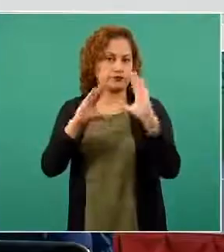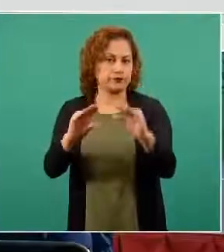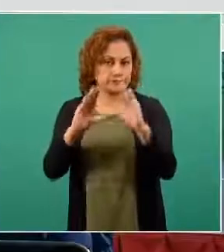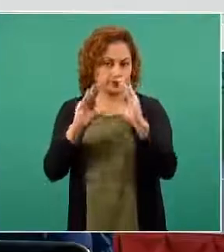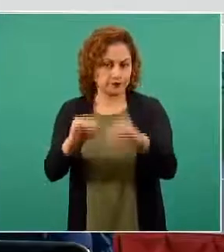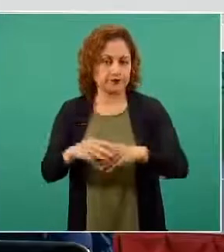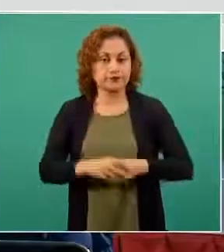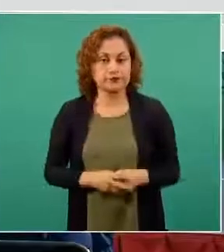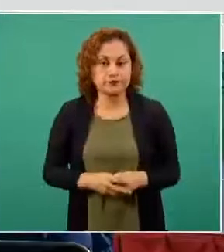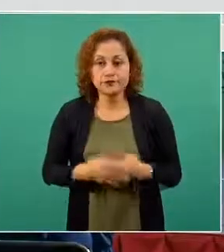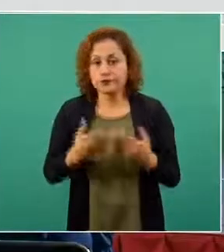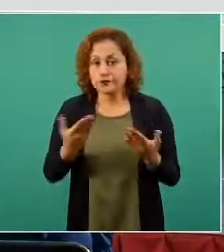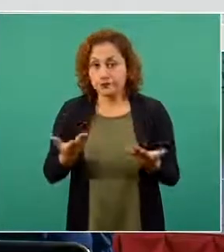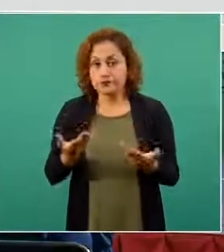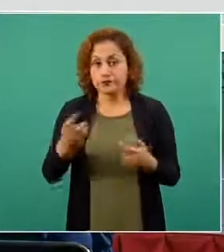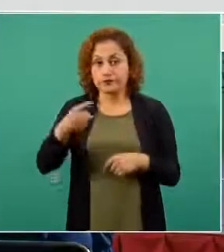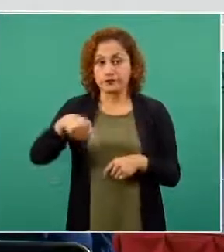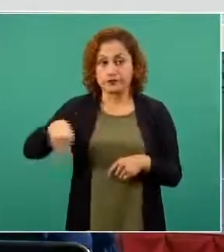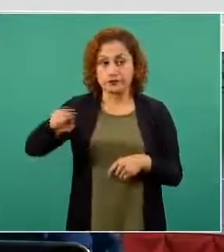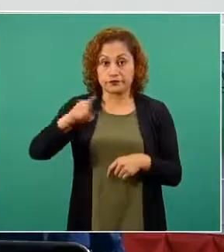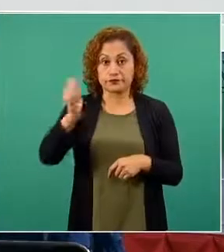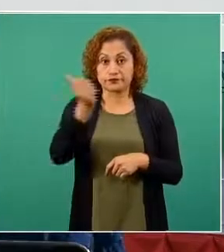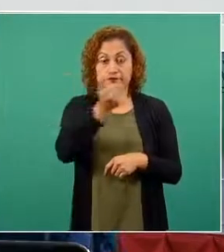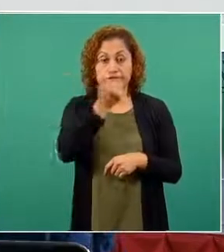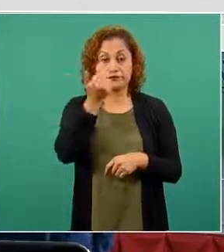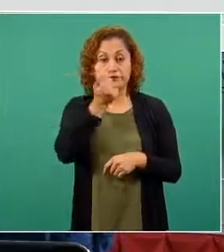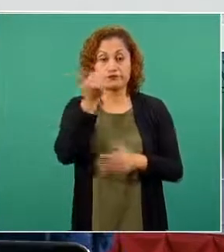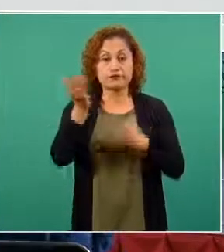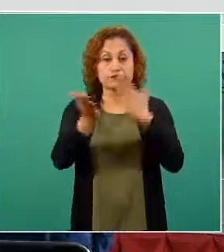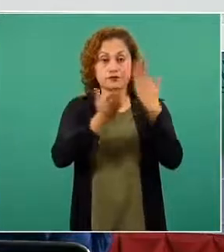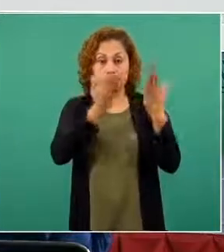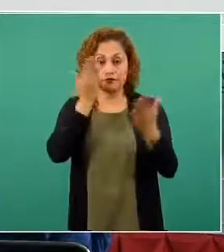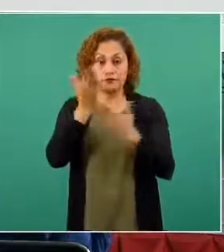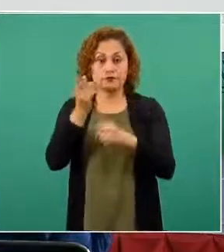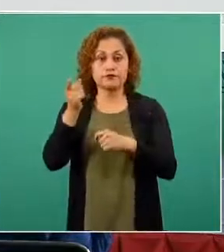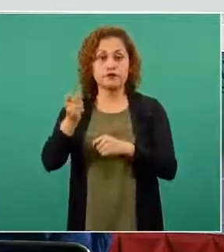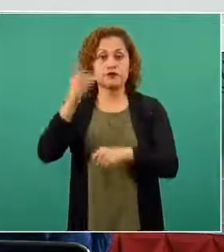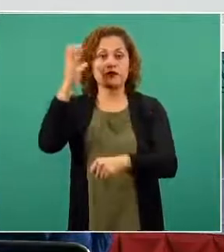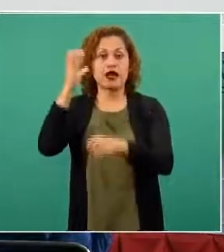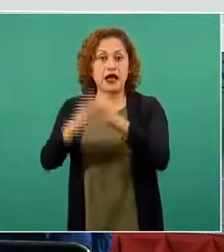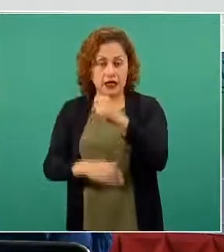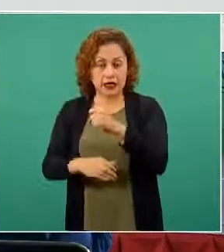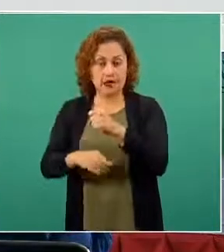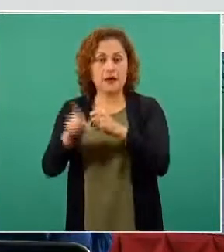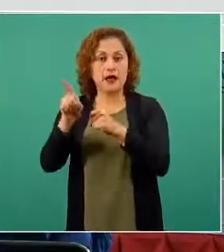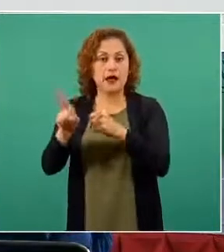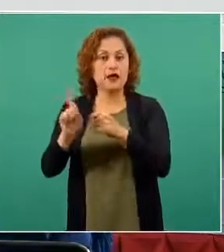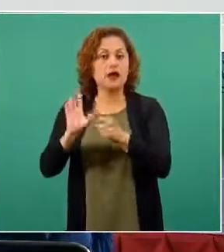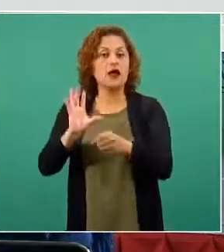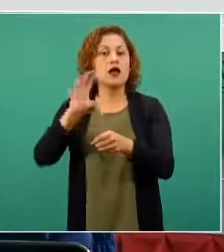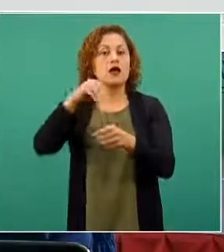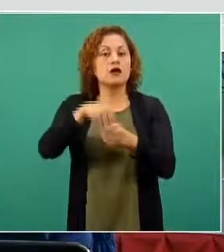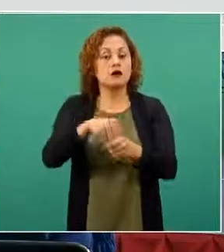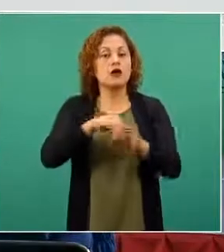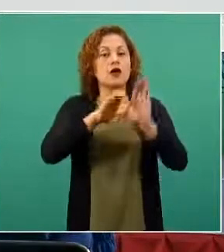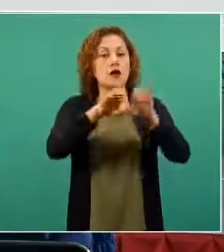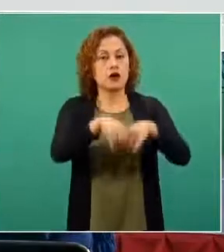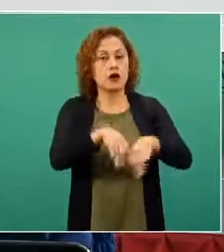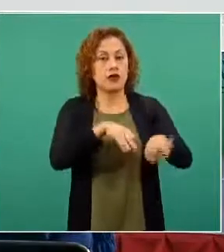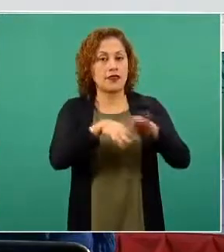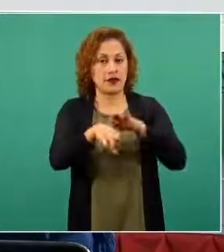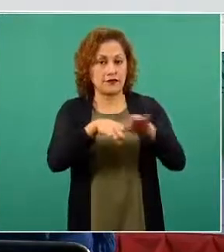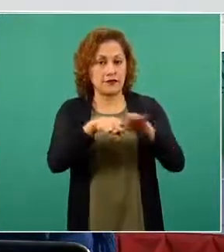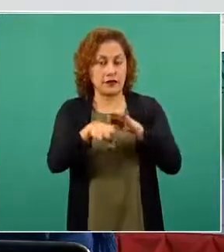nuestros visitantes se incorporan de lleno a lo que es el concepto educativo del instituto. Se convierten en